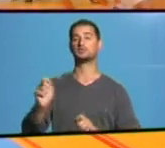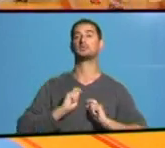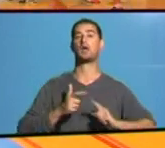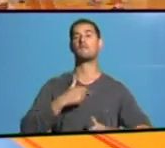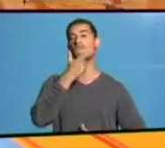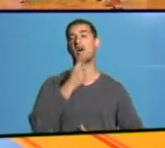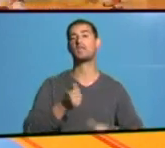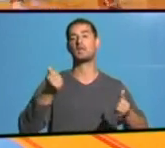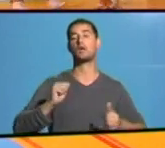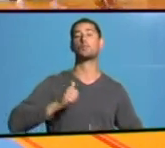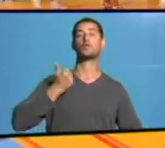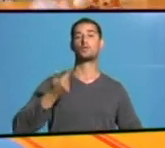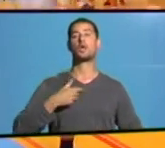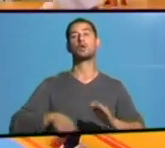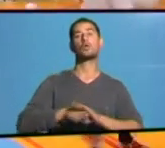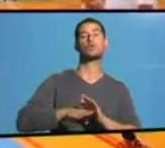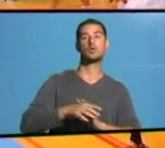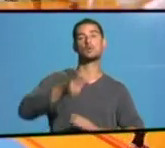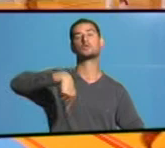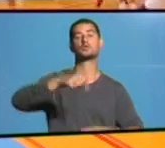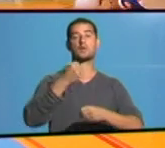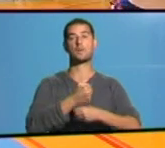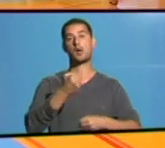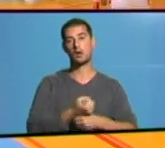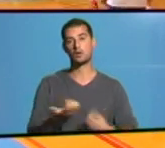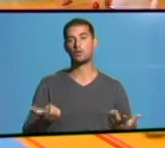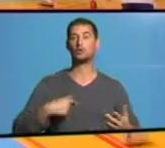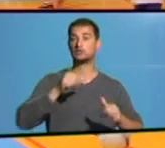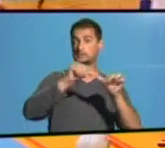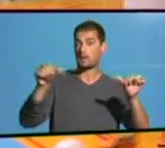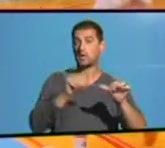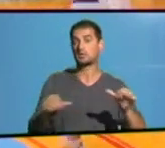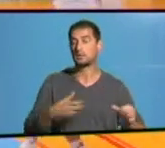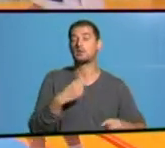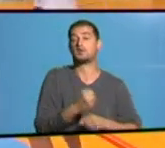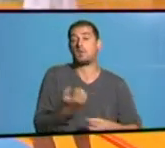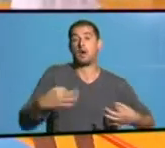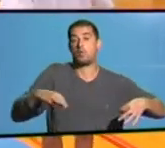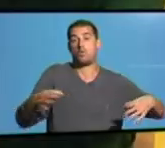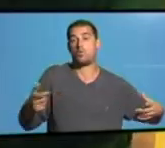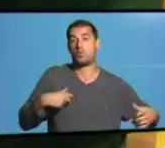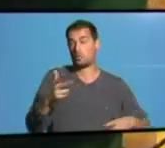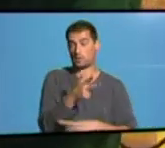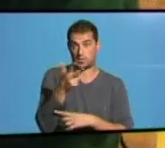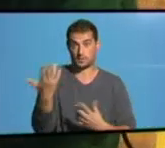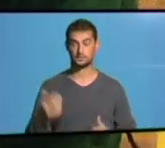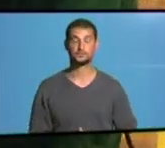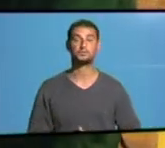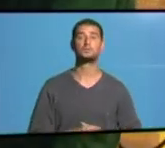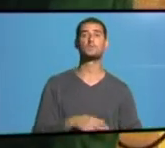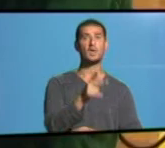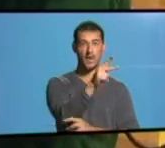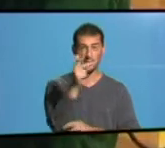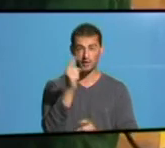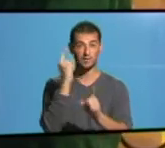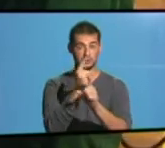esa oportunidade de poder seguir ca nosa labora semanal de traballo, de grabación. Na grabación de partidos